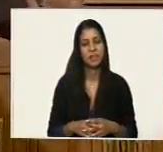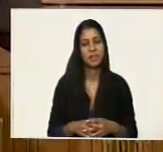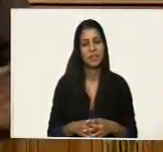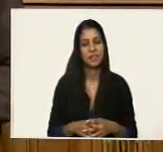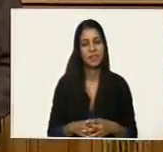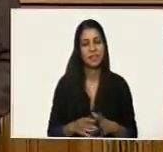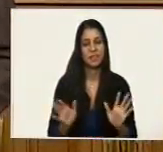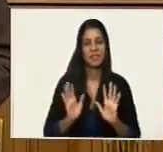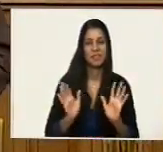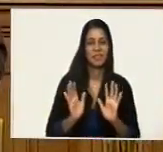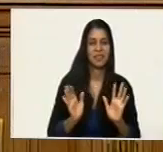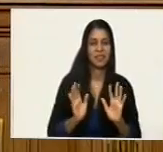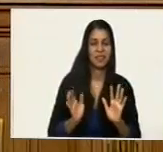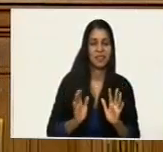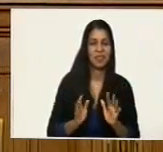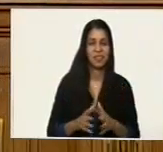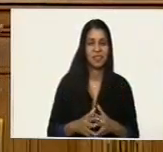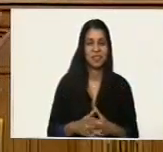No.